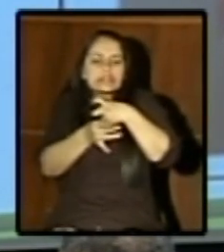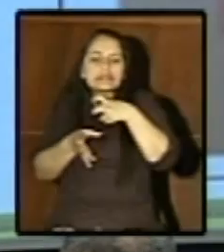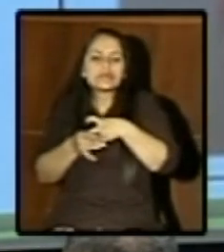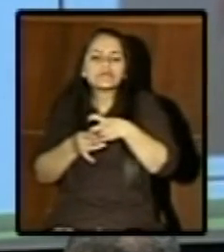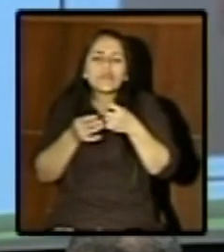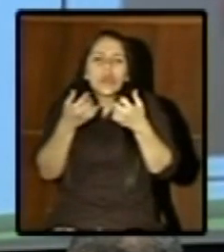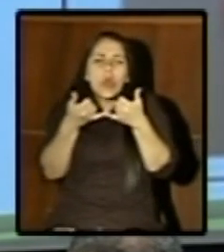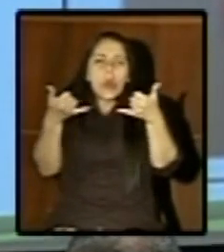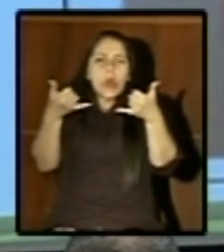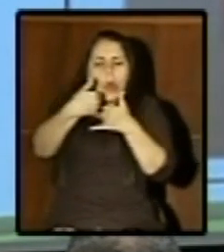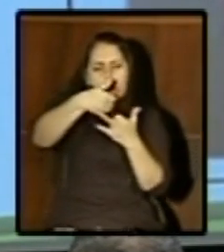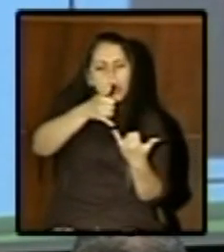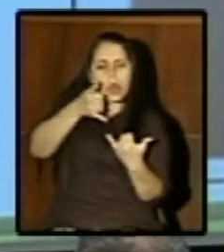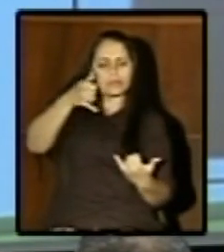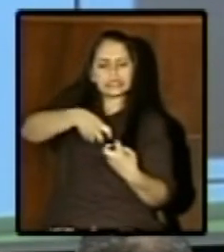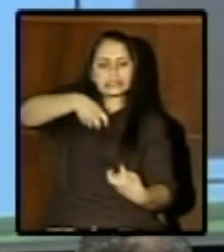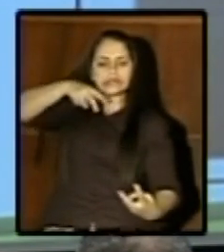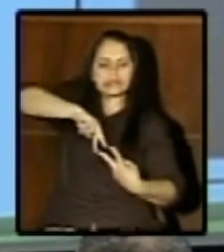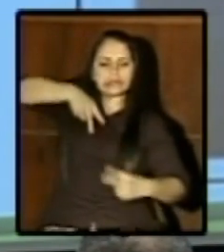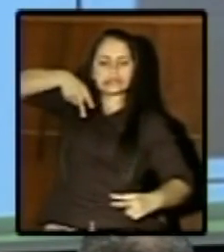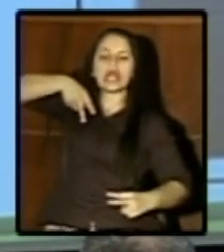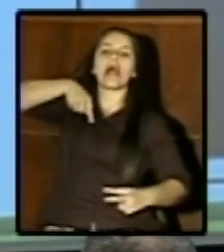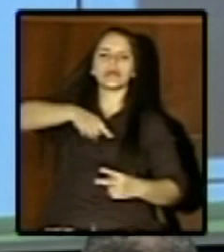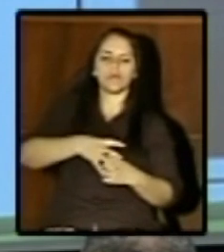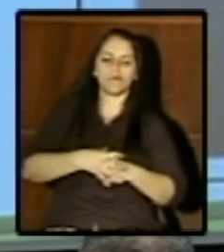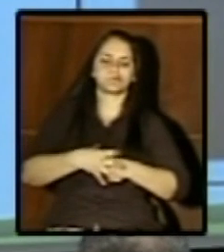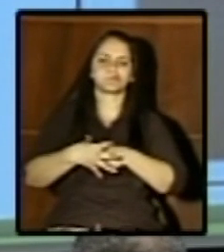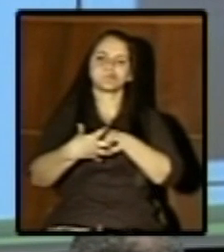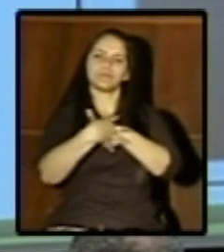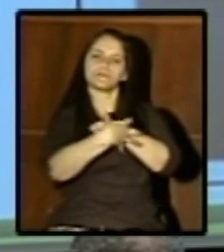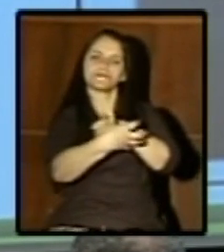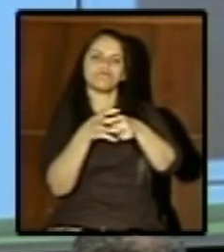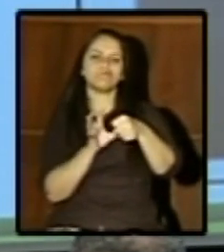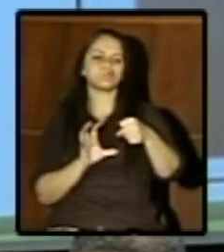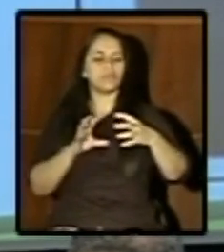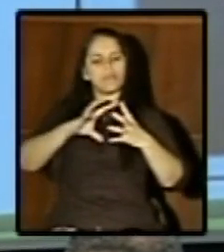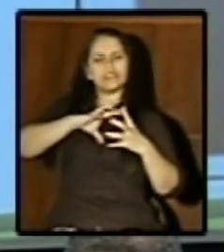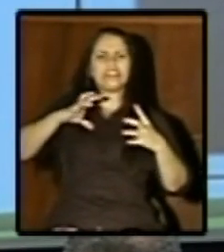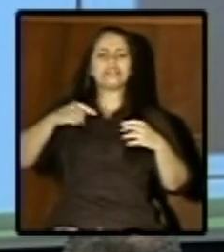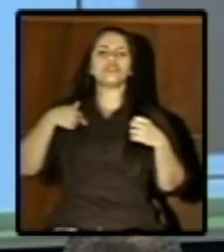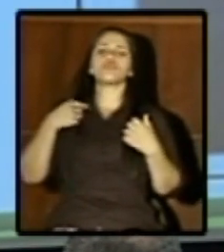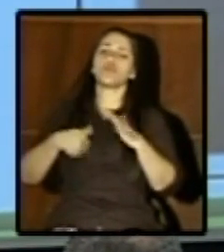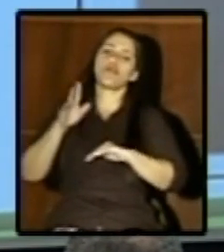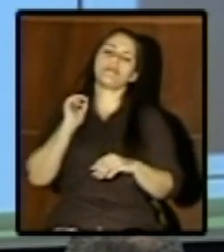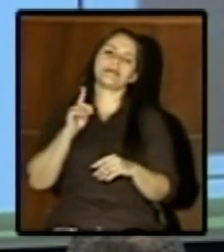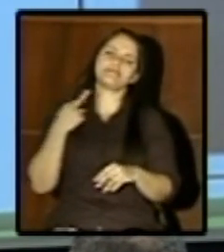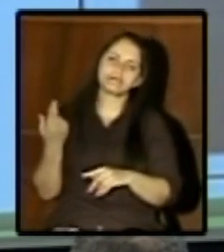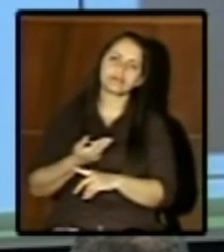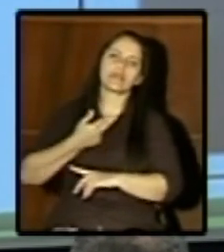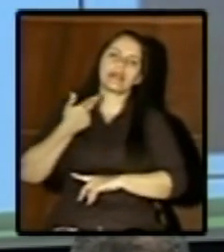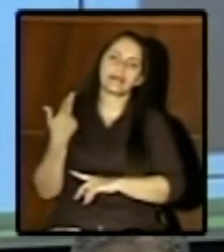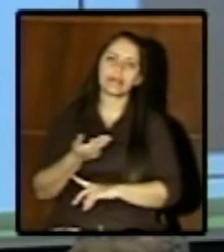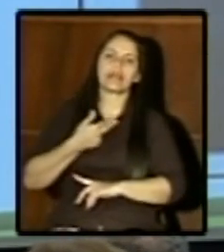pues esa anatomía, pero les cuento que están ahí, esos musculitos. Y los tendones chiquiticos que están pegados a ese hueso son los que se